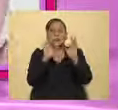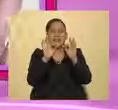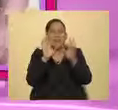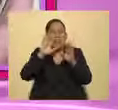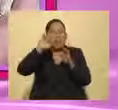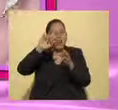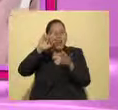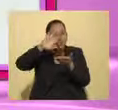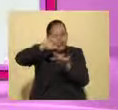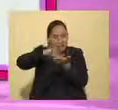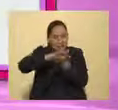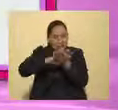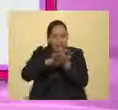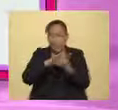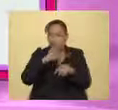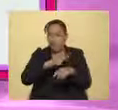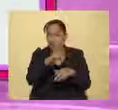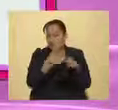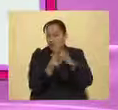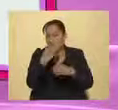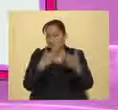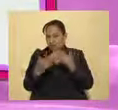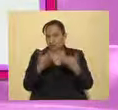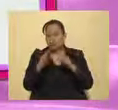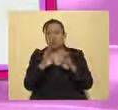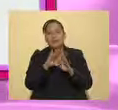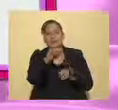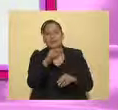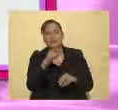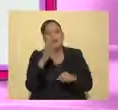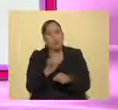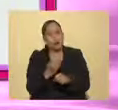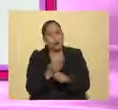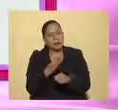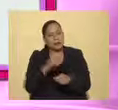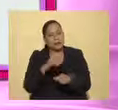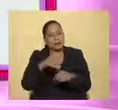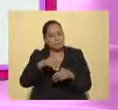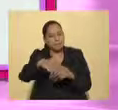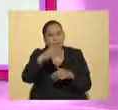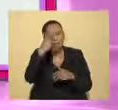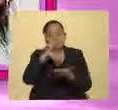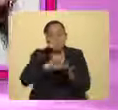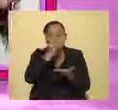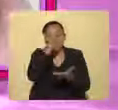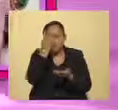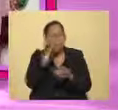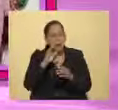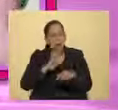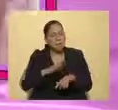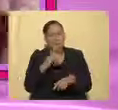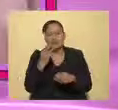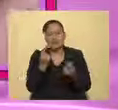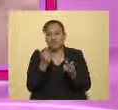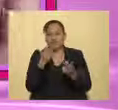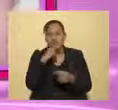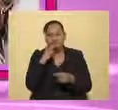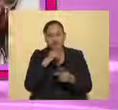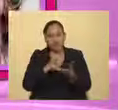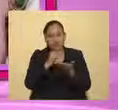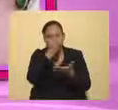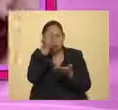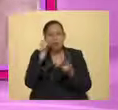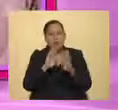la alta tecnología de nuestros días para hacer un maquillaje mucho más rápido. ¿Y cómo vamos